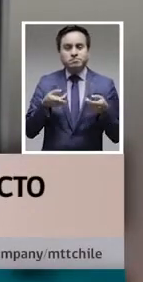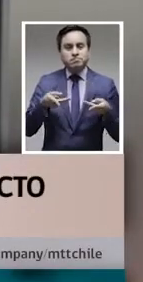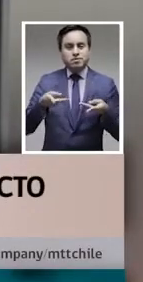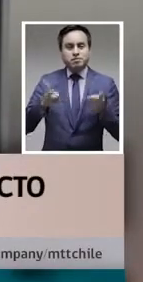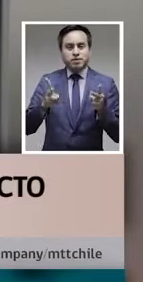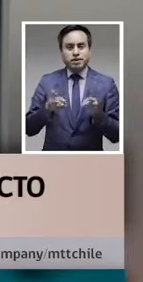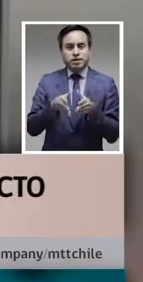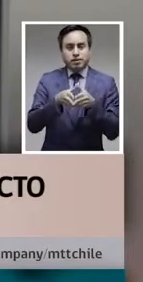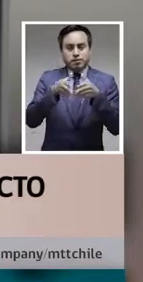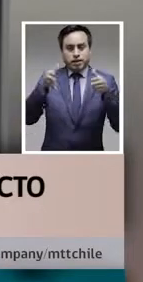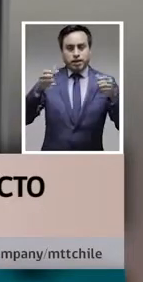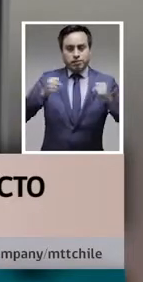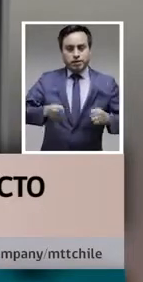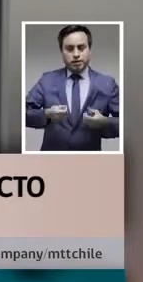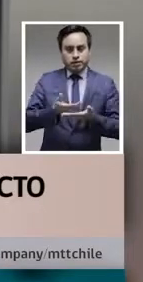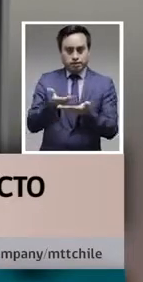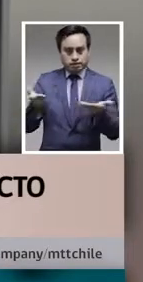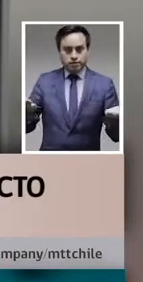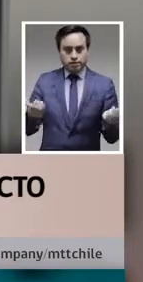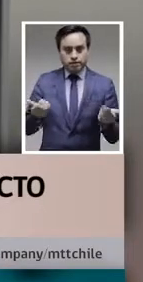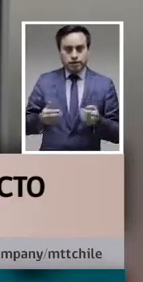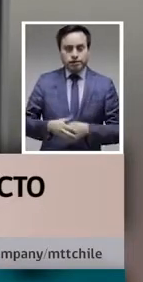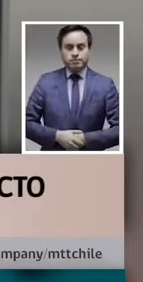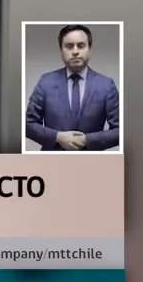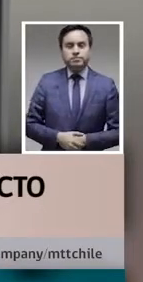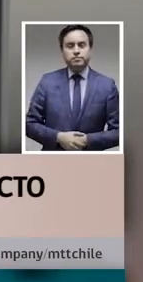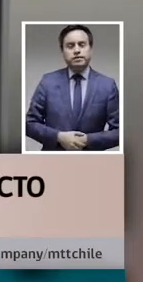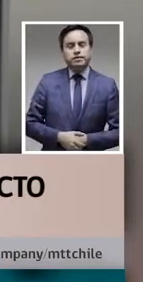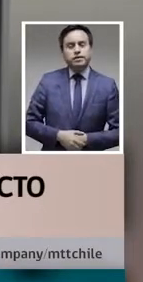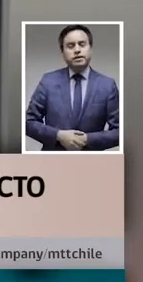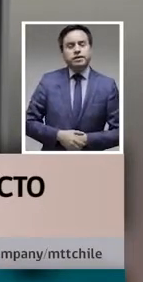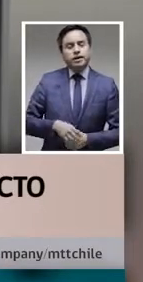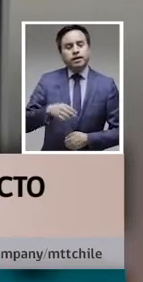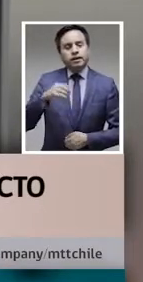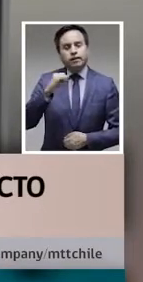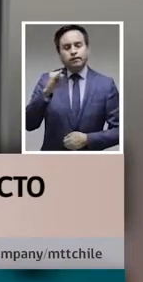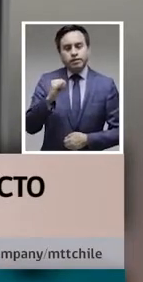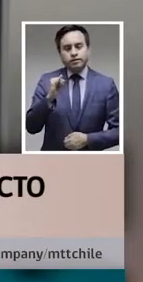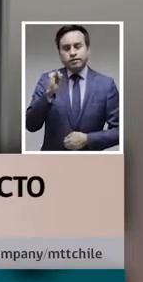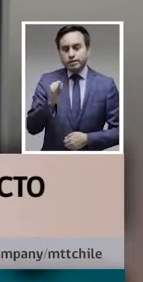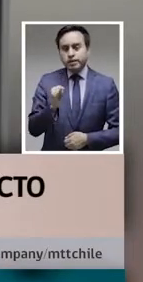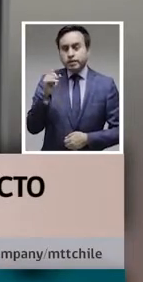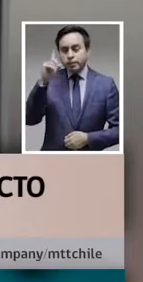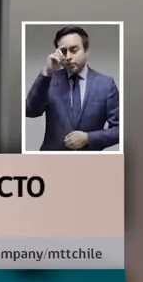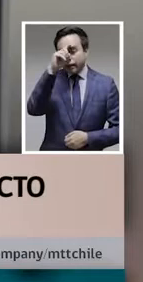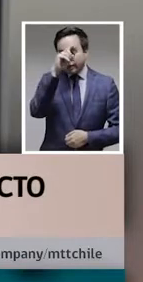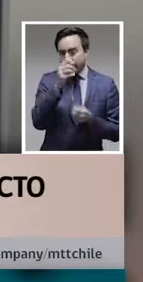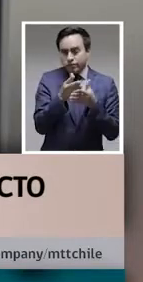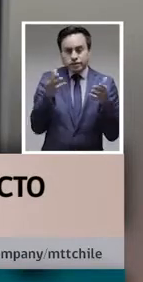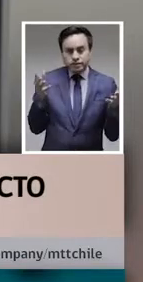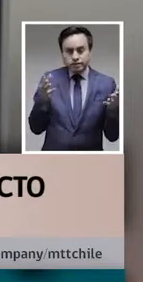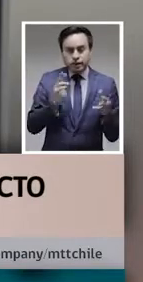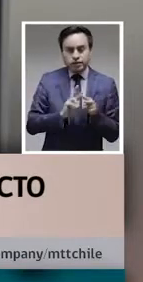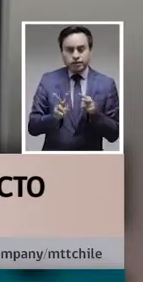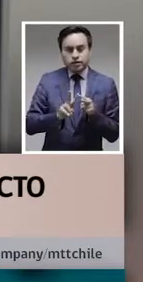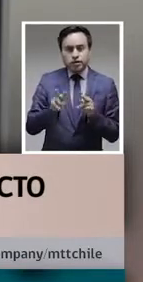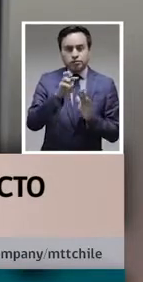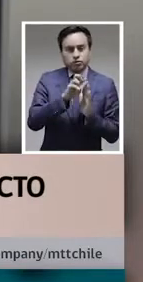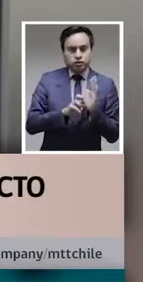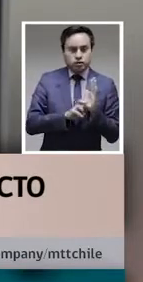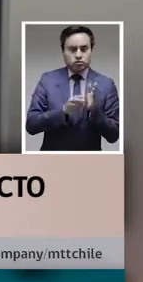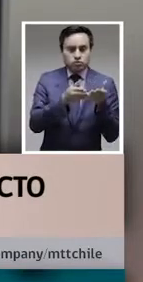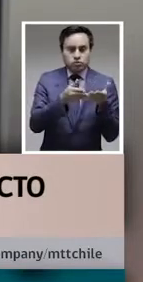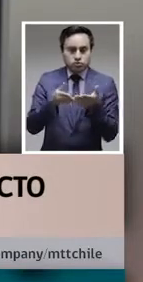permita ampliar la capacidad que es necesaria. Cada vez es más difícil llevar adelante proyectos